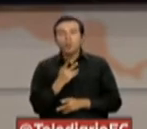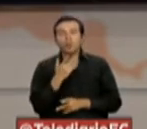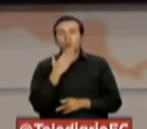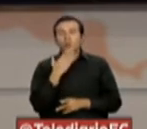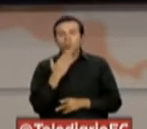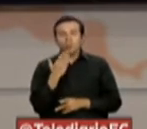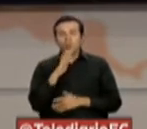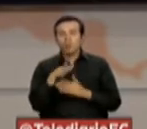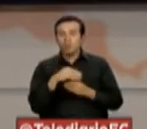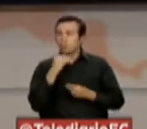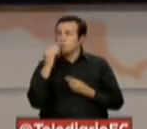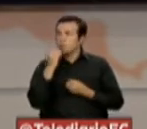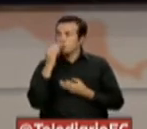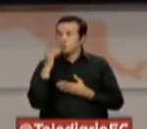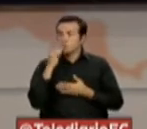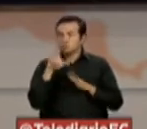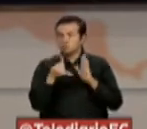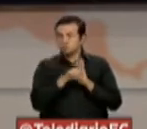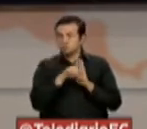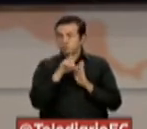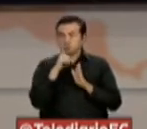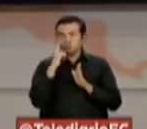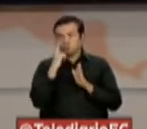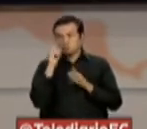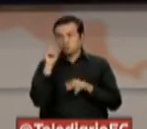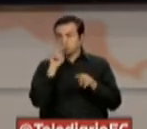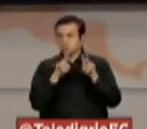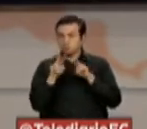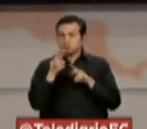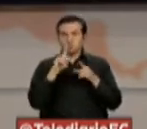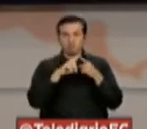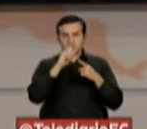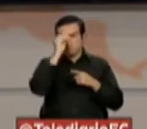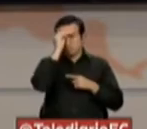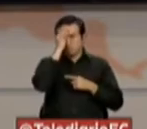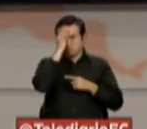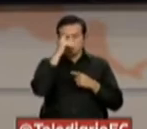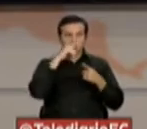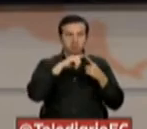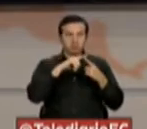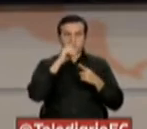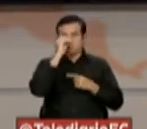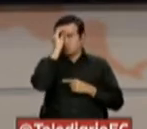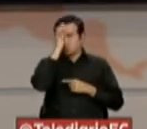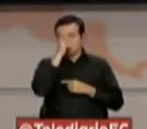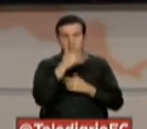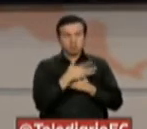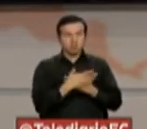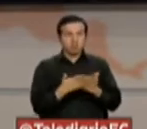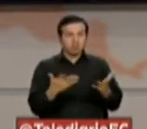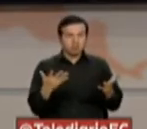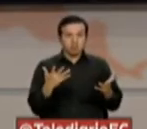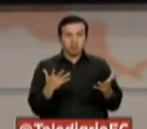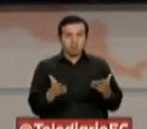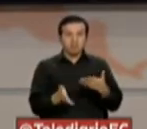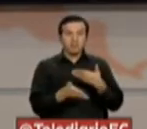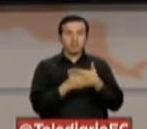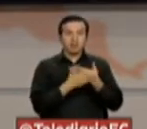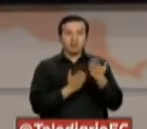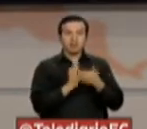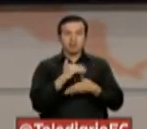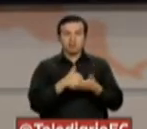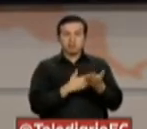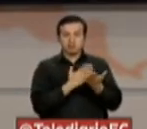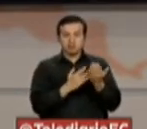esa entrega de estos conocimientos. Ahora, esto por el lado del conocimiento. Si es que a este conocimiento se encuentra adjunto el acceso